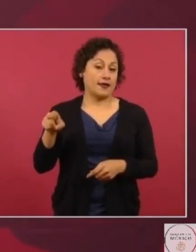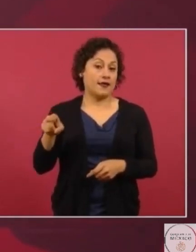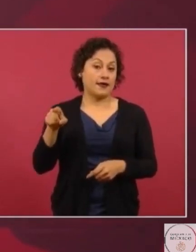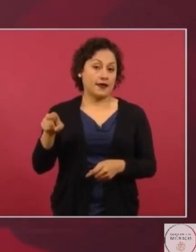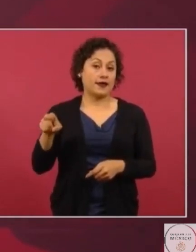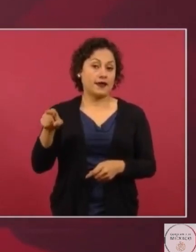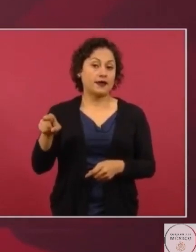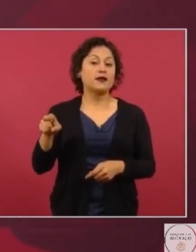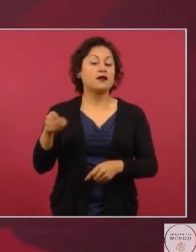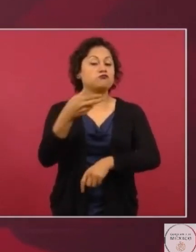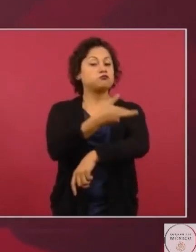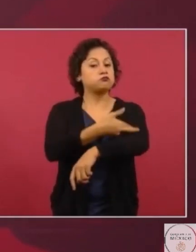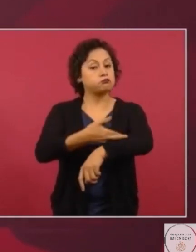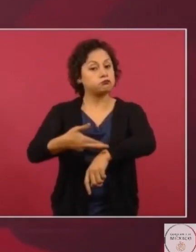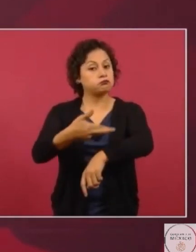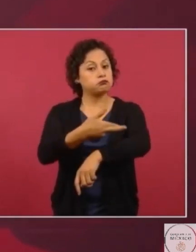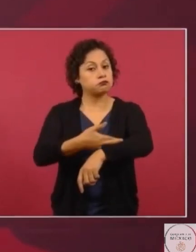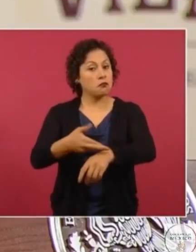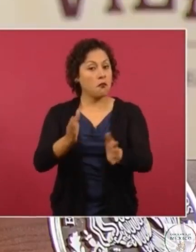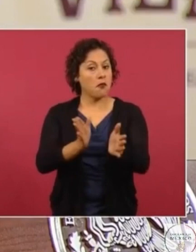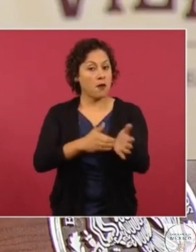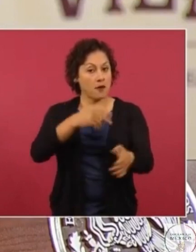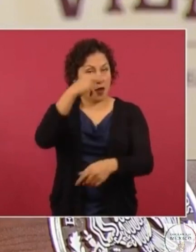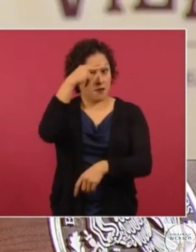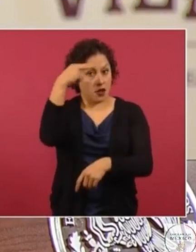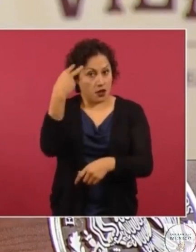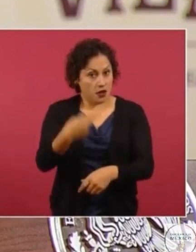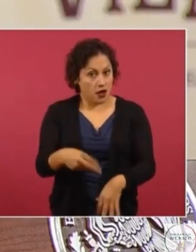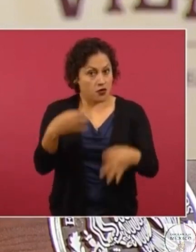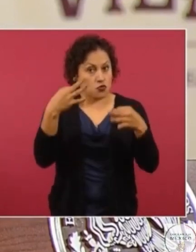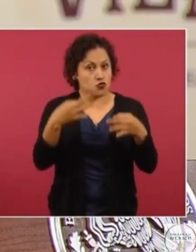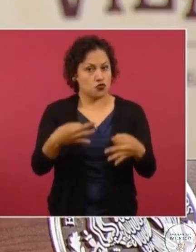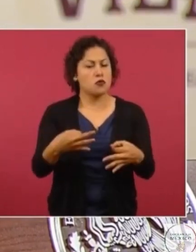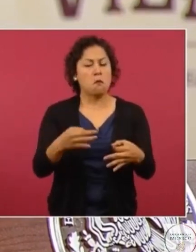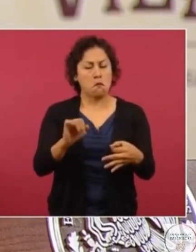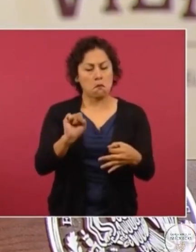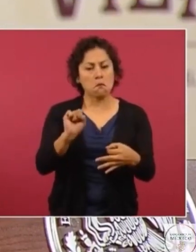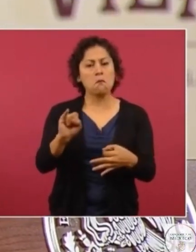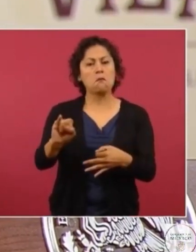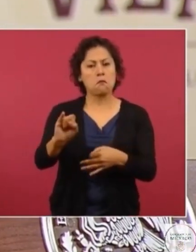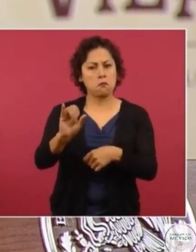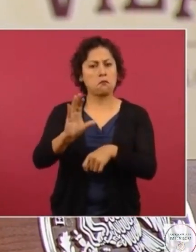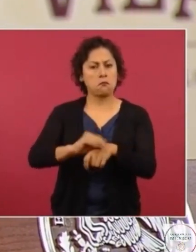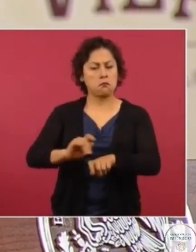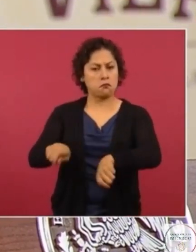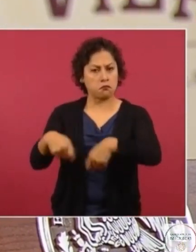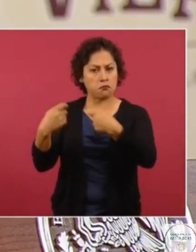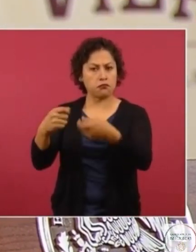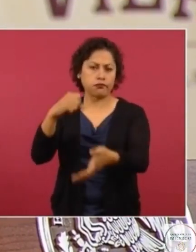la nacionalidad, se le dio y ahora va a jugar con el equipo de México.